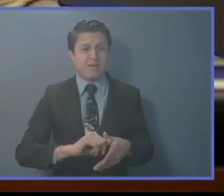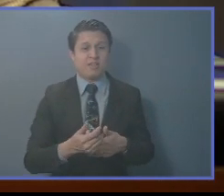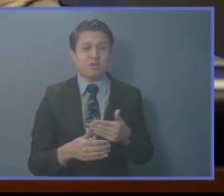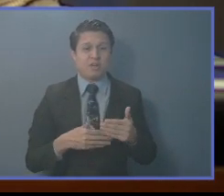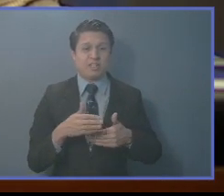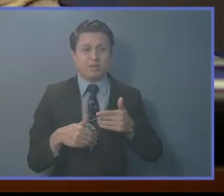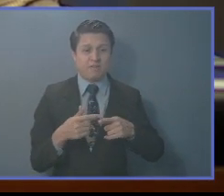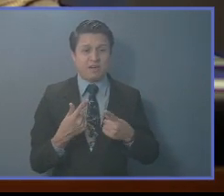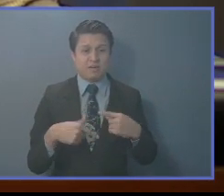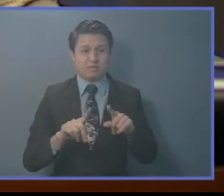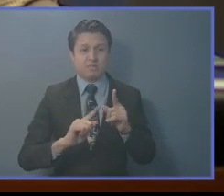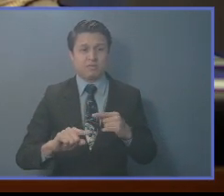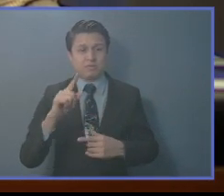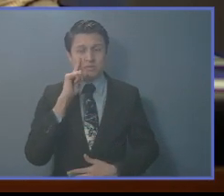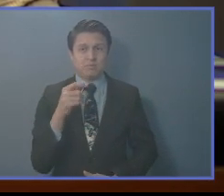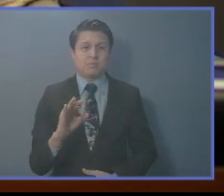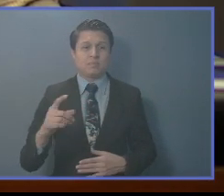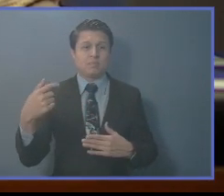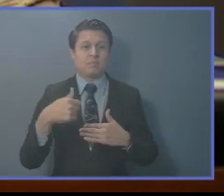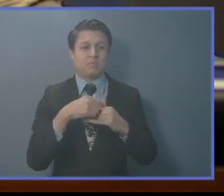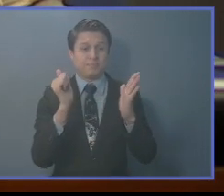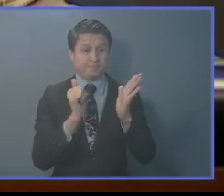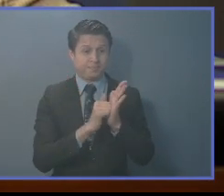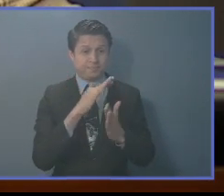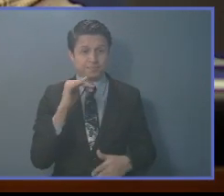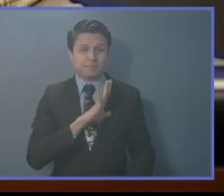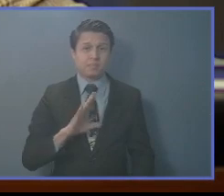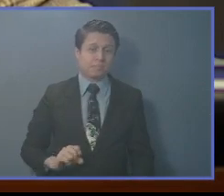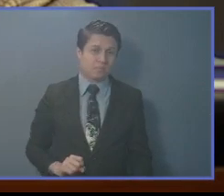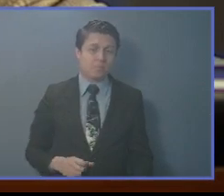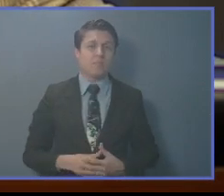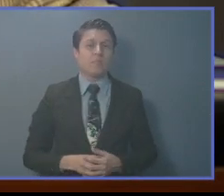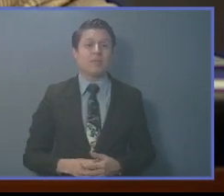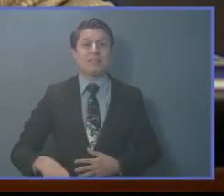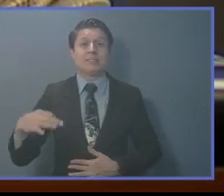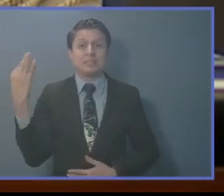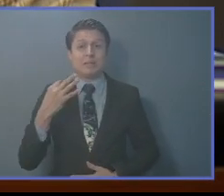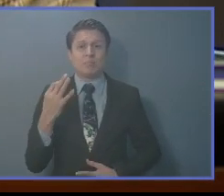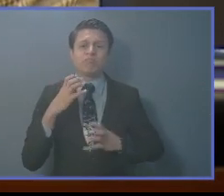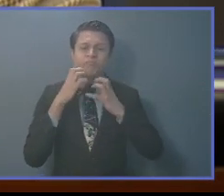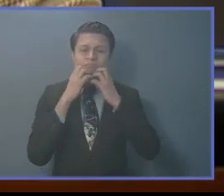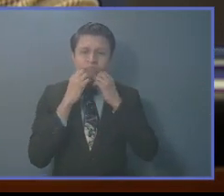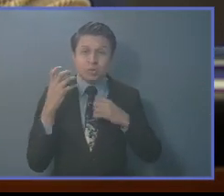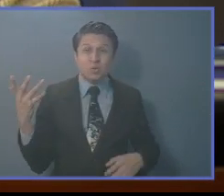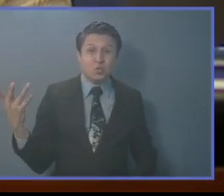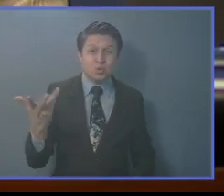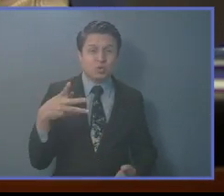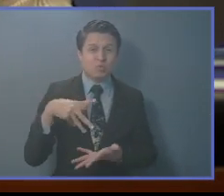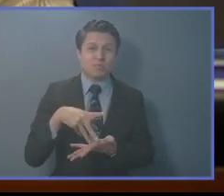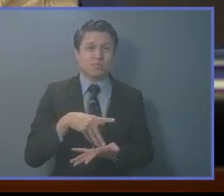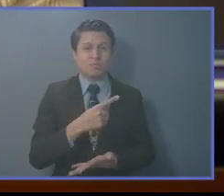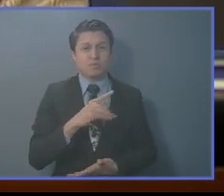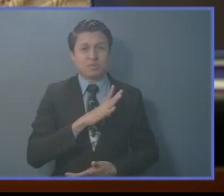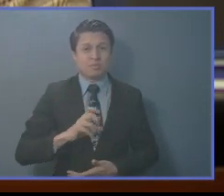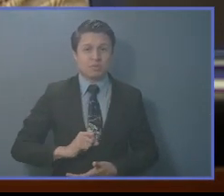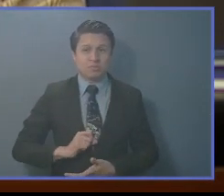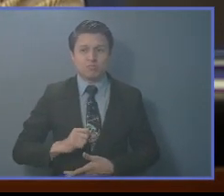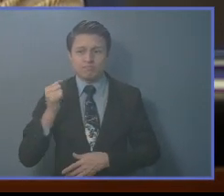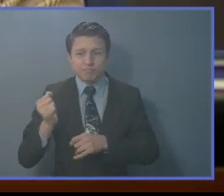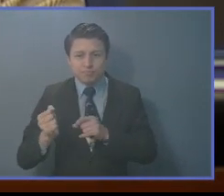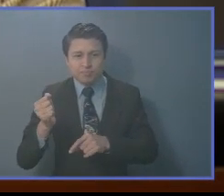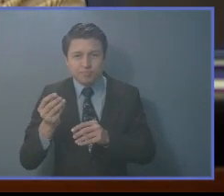financiadas con cargo al presupuesto de la Asamblea Legislativa. Seguridad alimentaria, artículo 19. El órgano ejecutivo, en coordinación